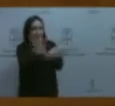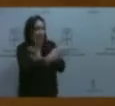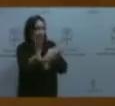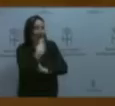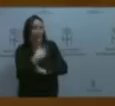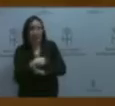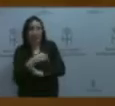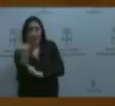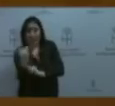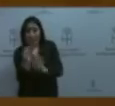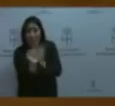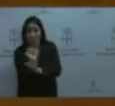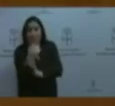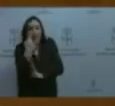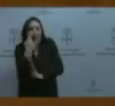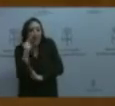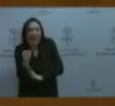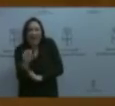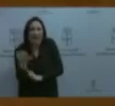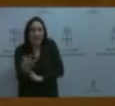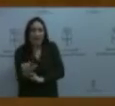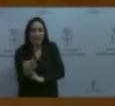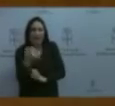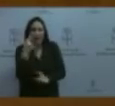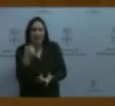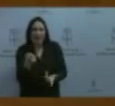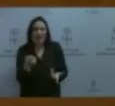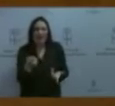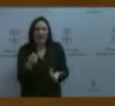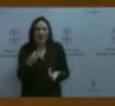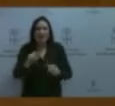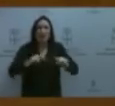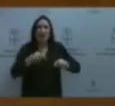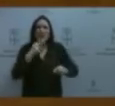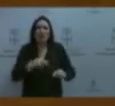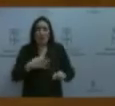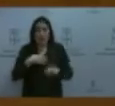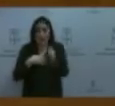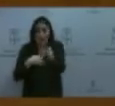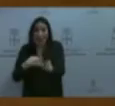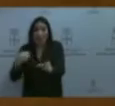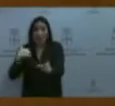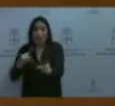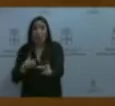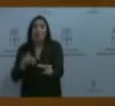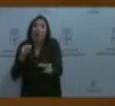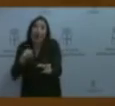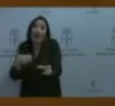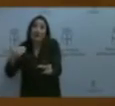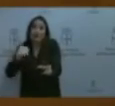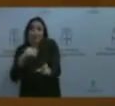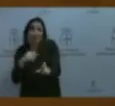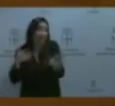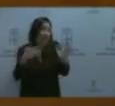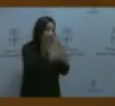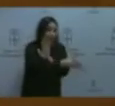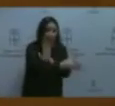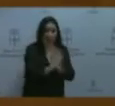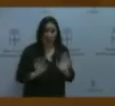en ese servicio, a ver de dónde salió, a quién se le ocurrió poner eso. No tuvo por qué ser él, pero y él de momento que tiene que responder porque es el